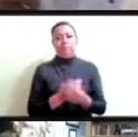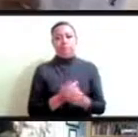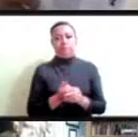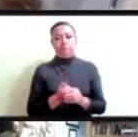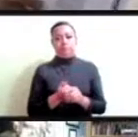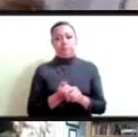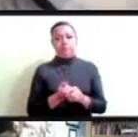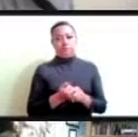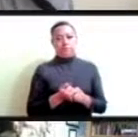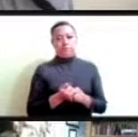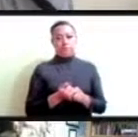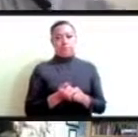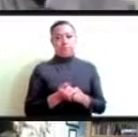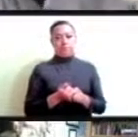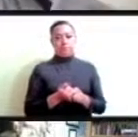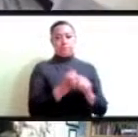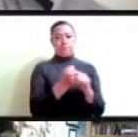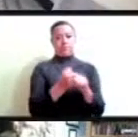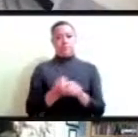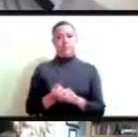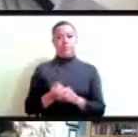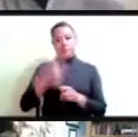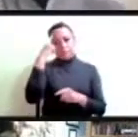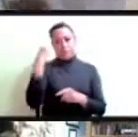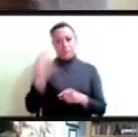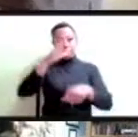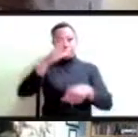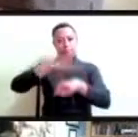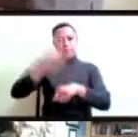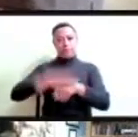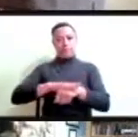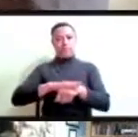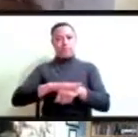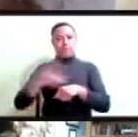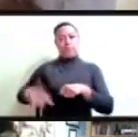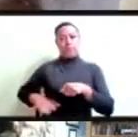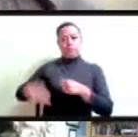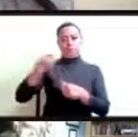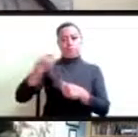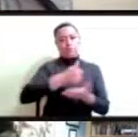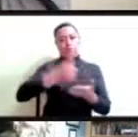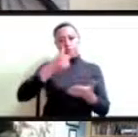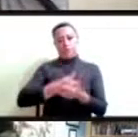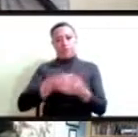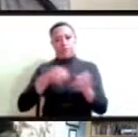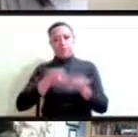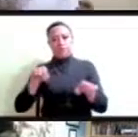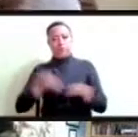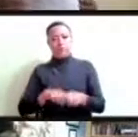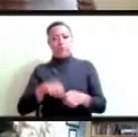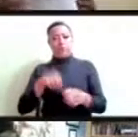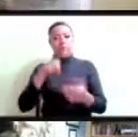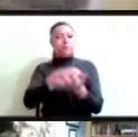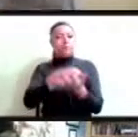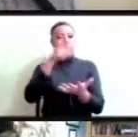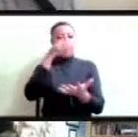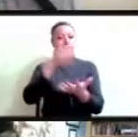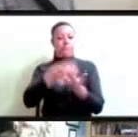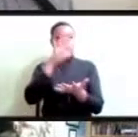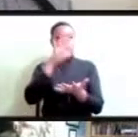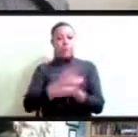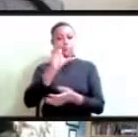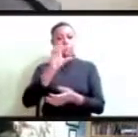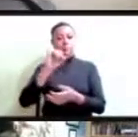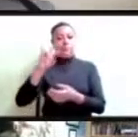exclusivamente en exhortar al gobierno de la ciudad a través de la Consejería Jurídica, el Registro Civil y la Agencia Digital,